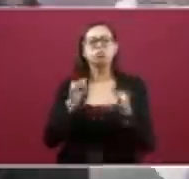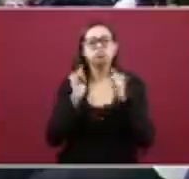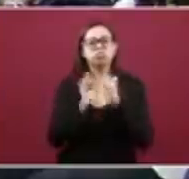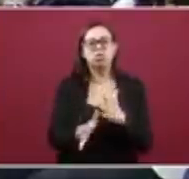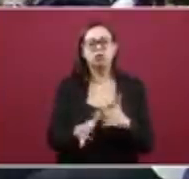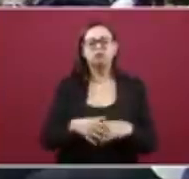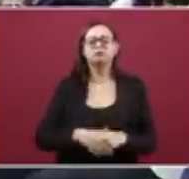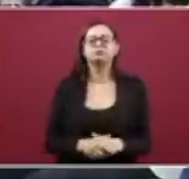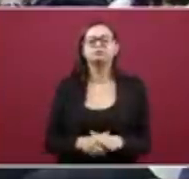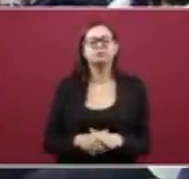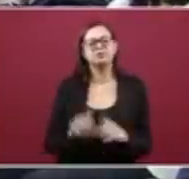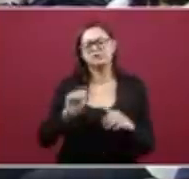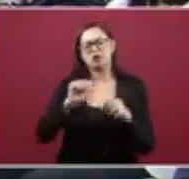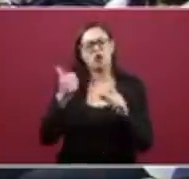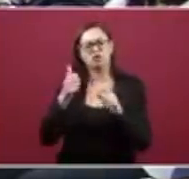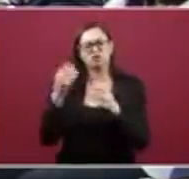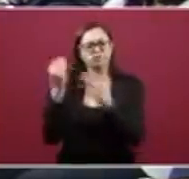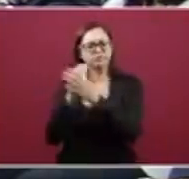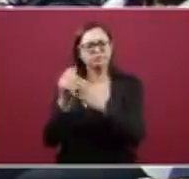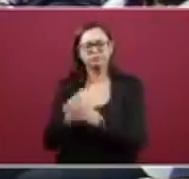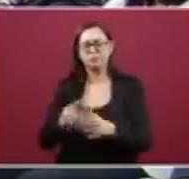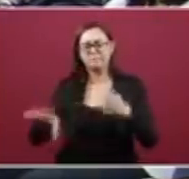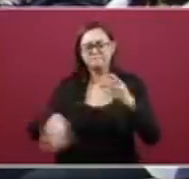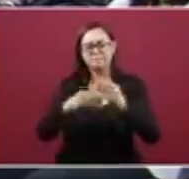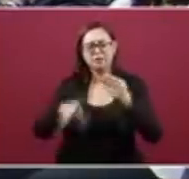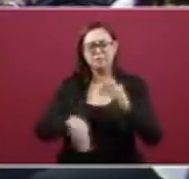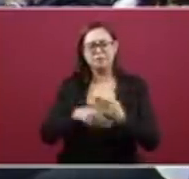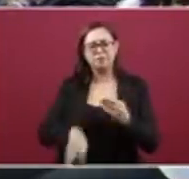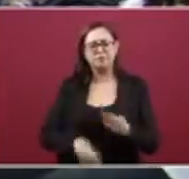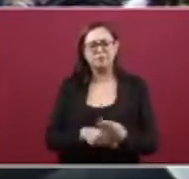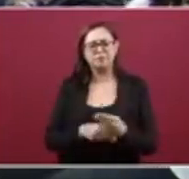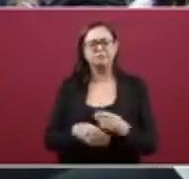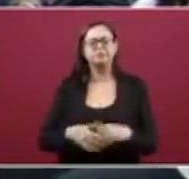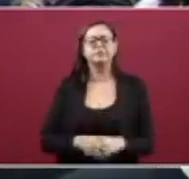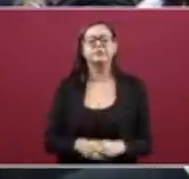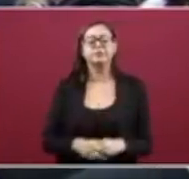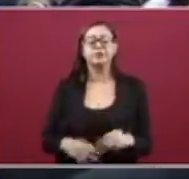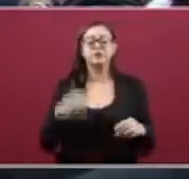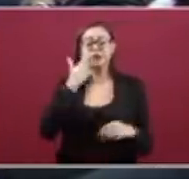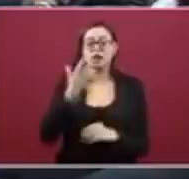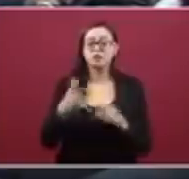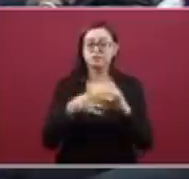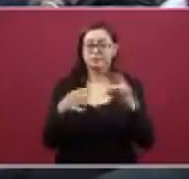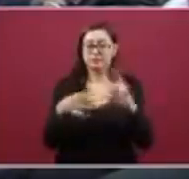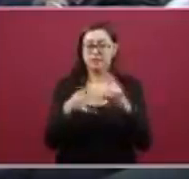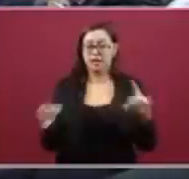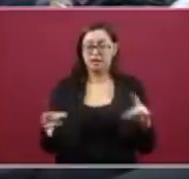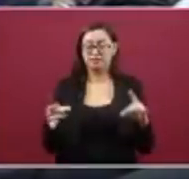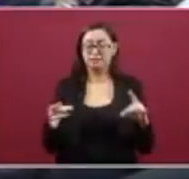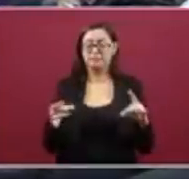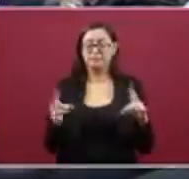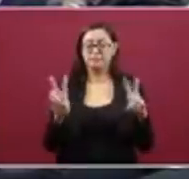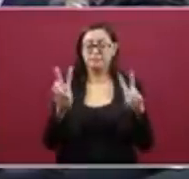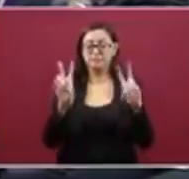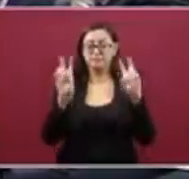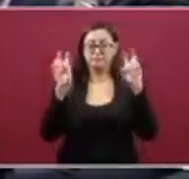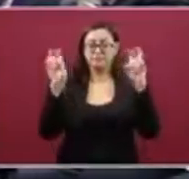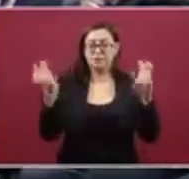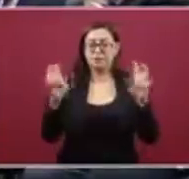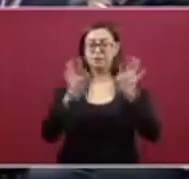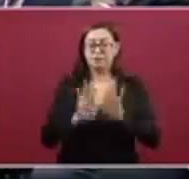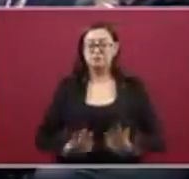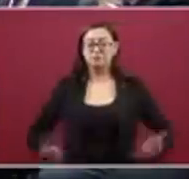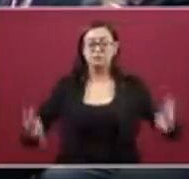entre otros aquí abro un paréntesis para subrayar